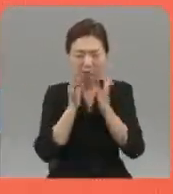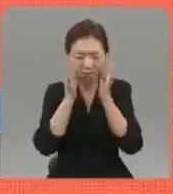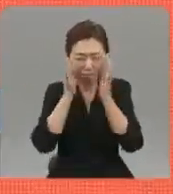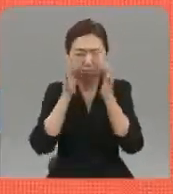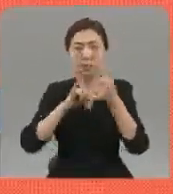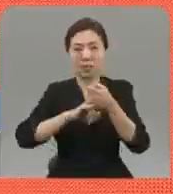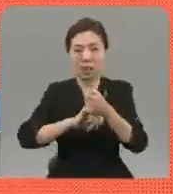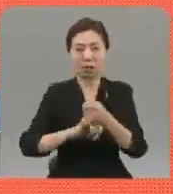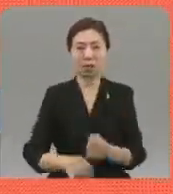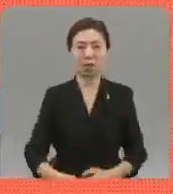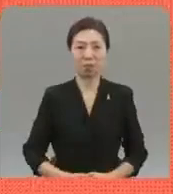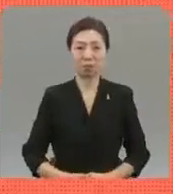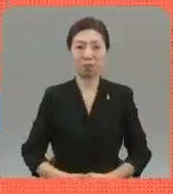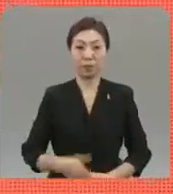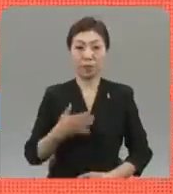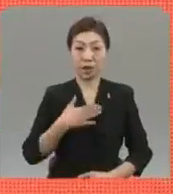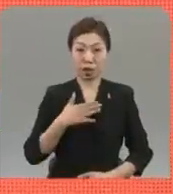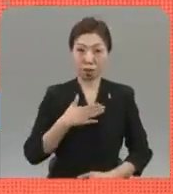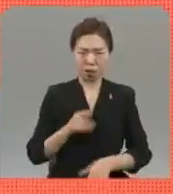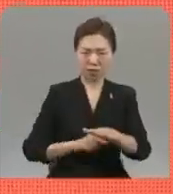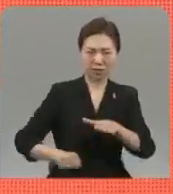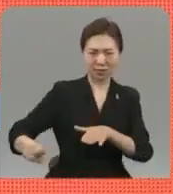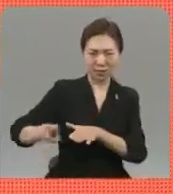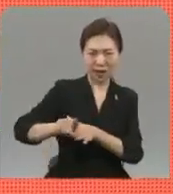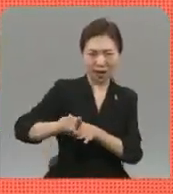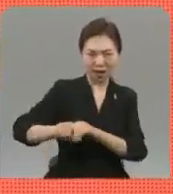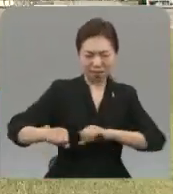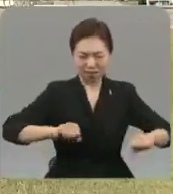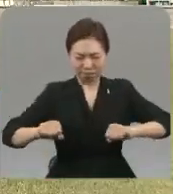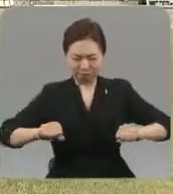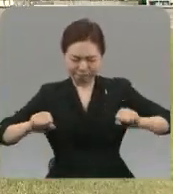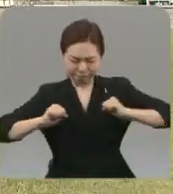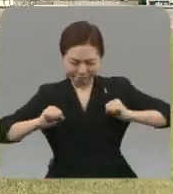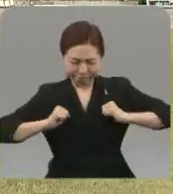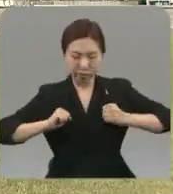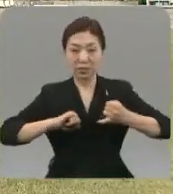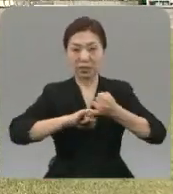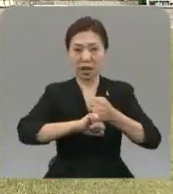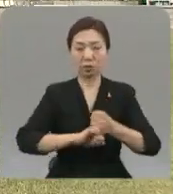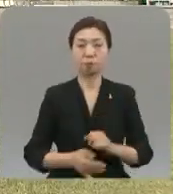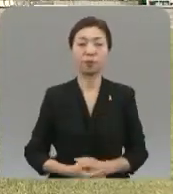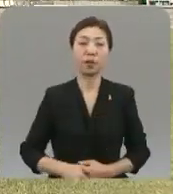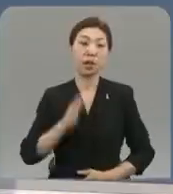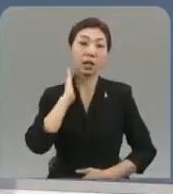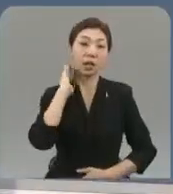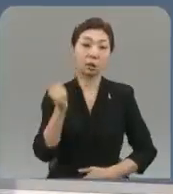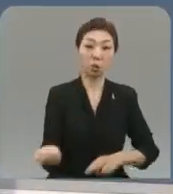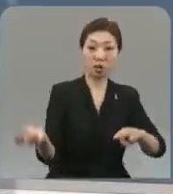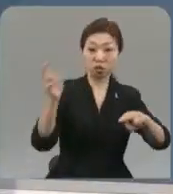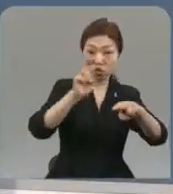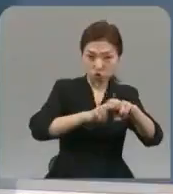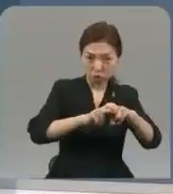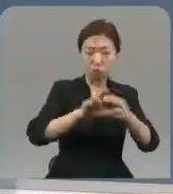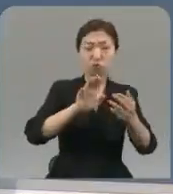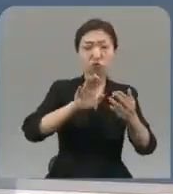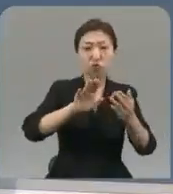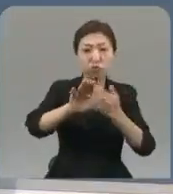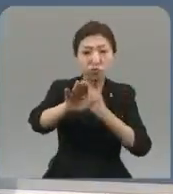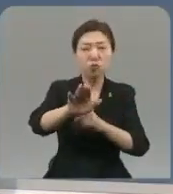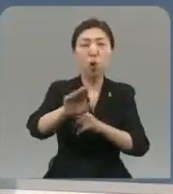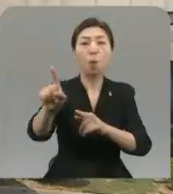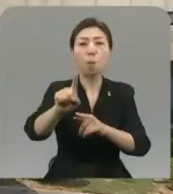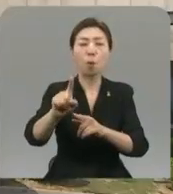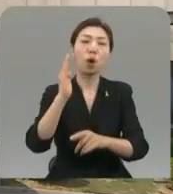lograr que dicha ciudad surcoreana consiga ser elegida para albergar tan importante evento cuyo efecto económico se estimaba podría